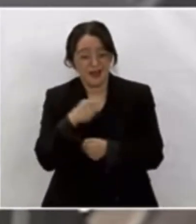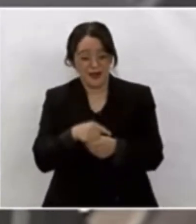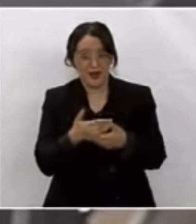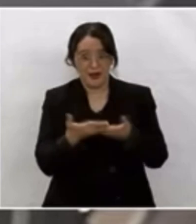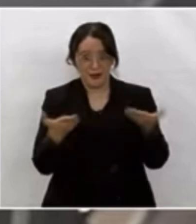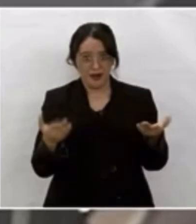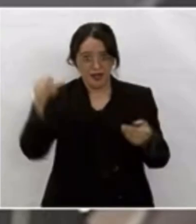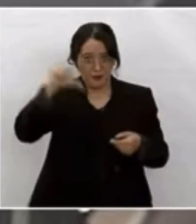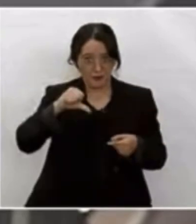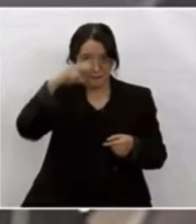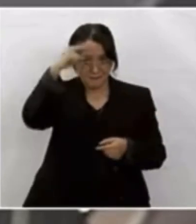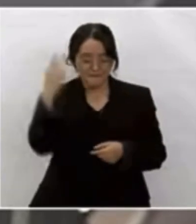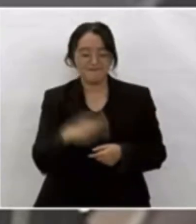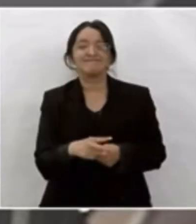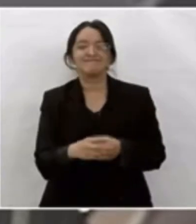independiente,